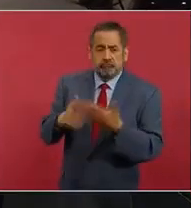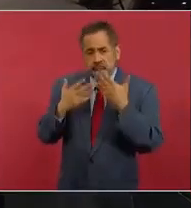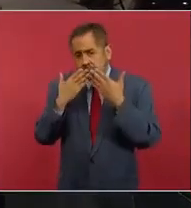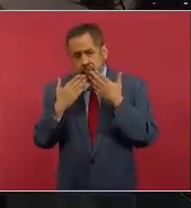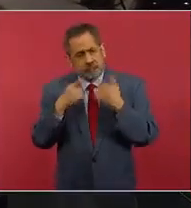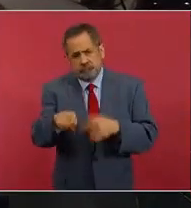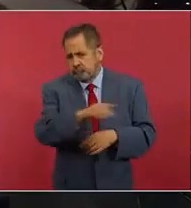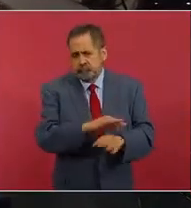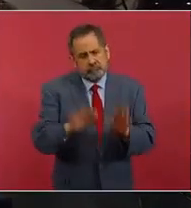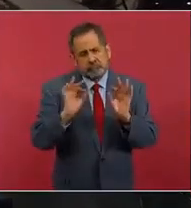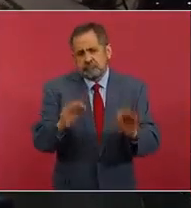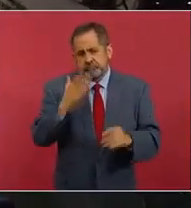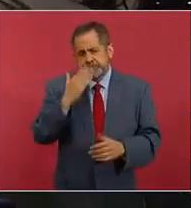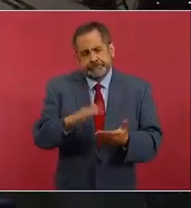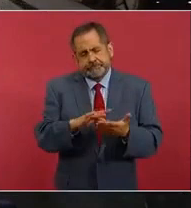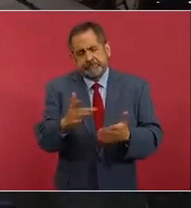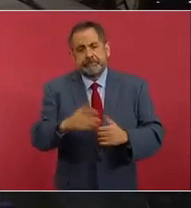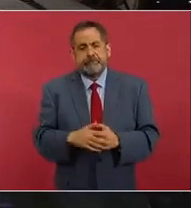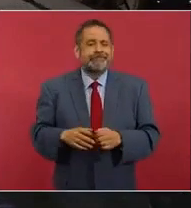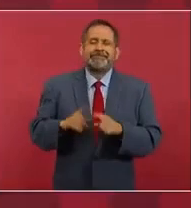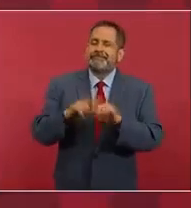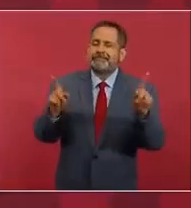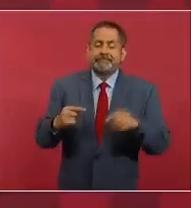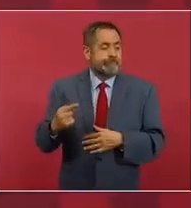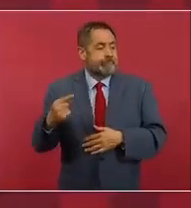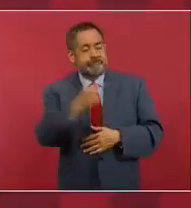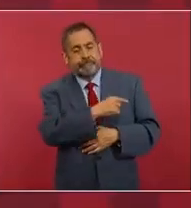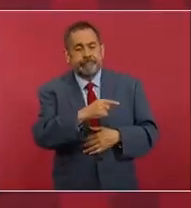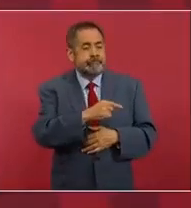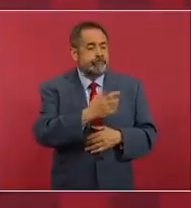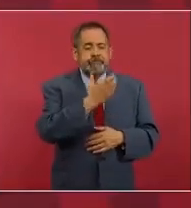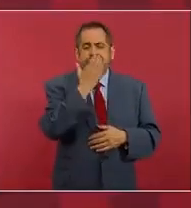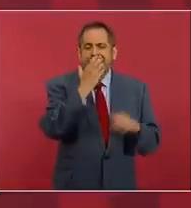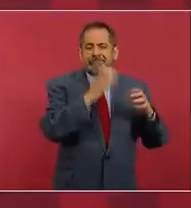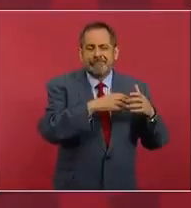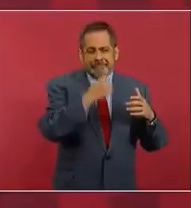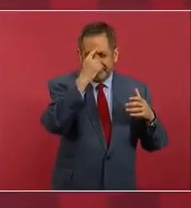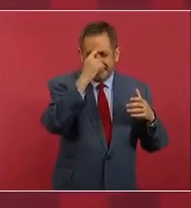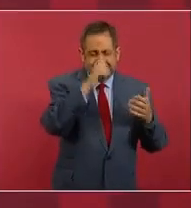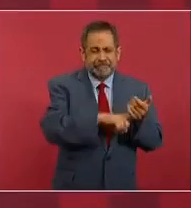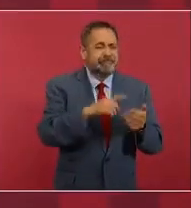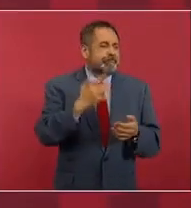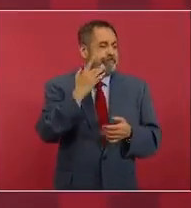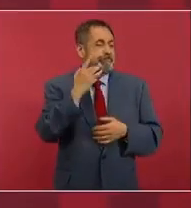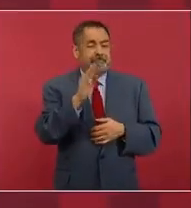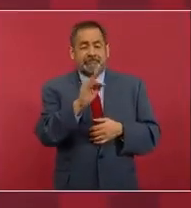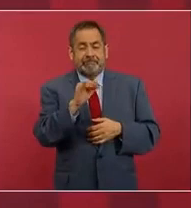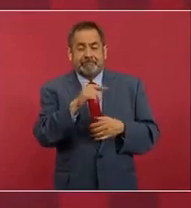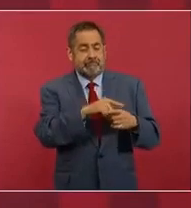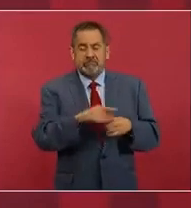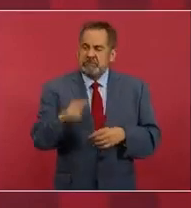diferencia de los fifís conservadores que quisieran que no